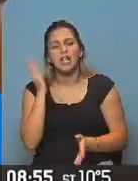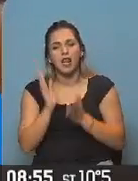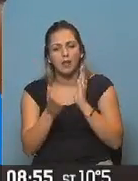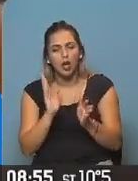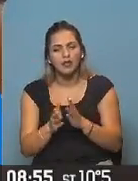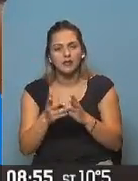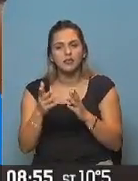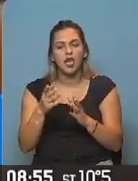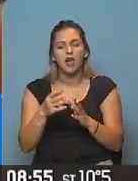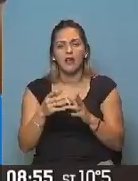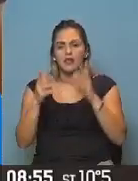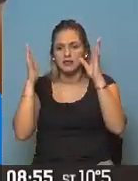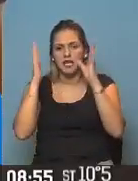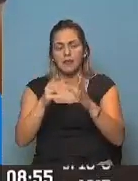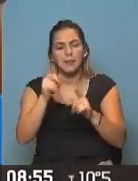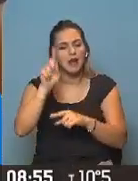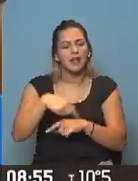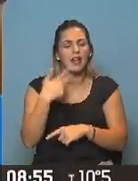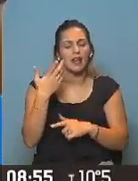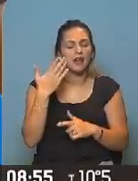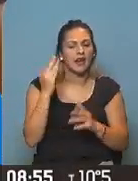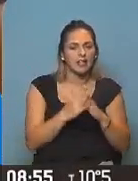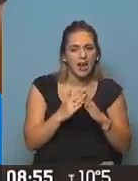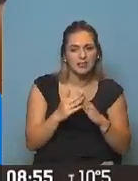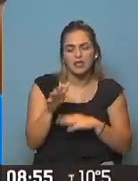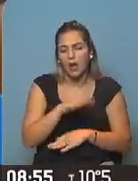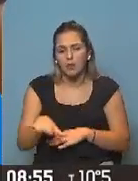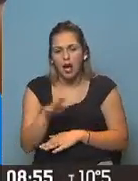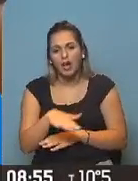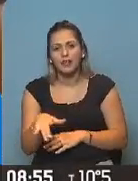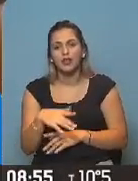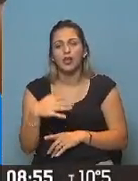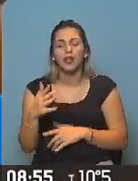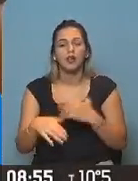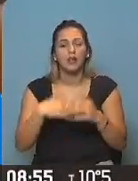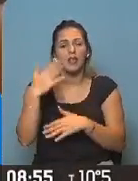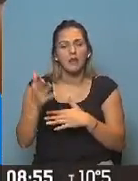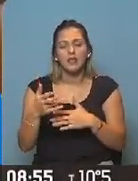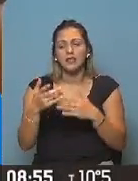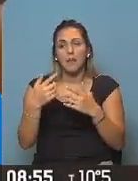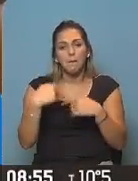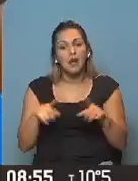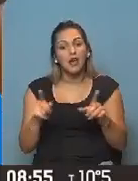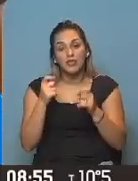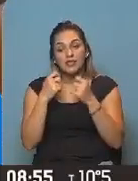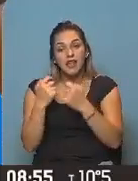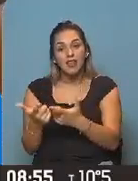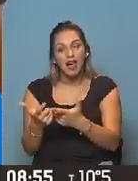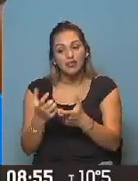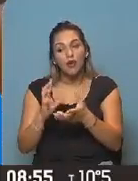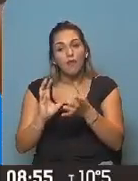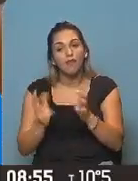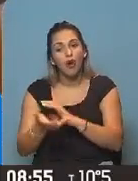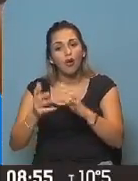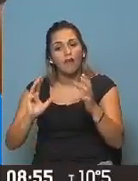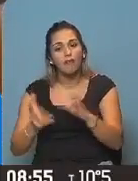viene bajada de línea desde la casa, desde el barrio, y al no haber otra alternativa, cuando se ofrecen alternativas, se descubren vidas distintas,